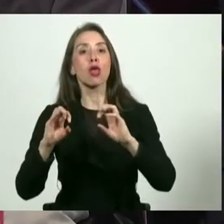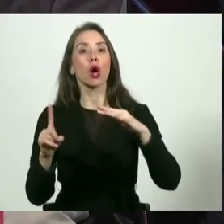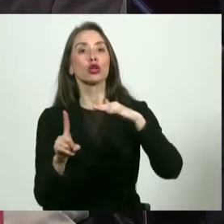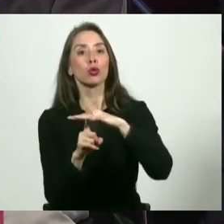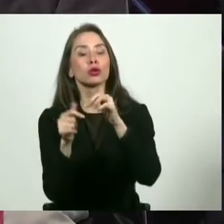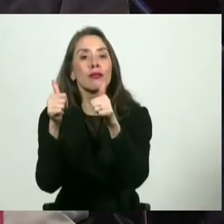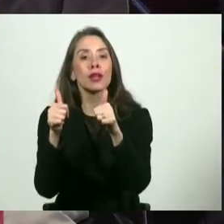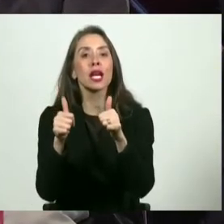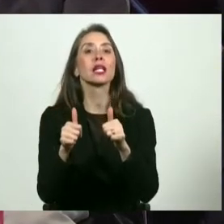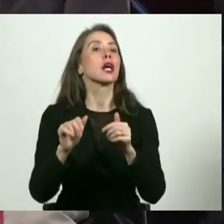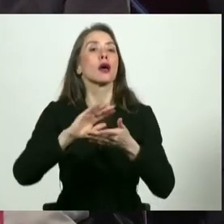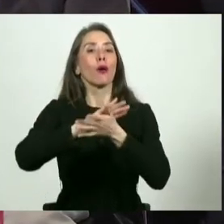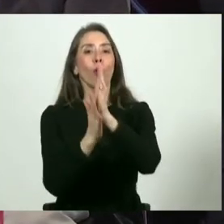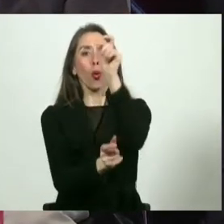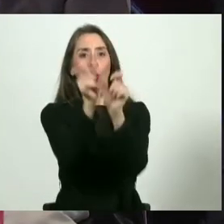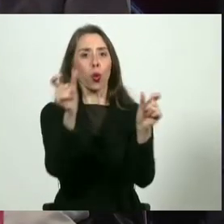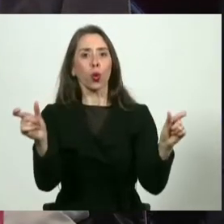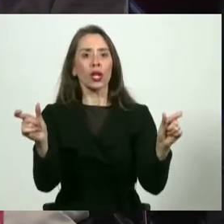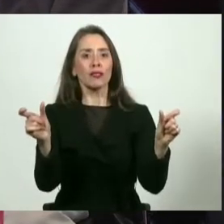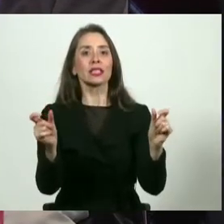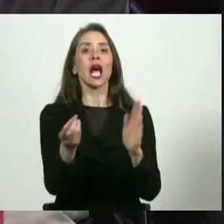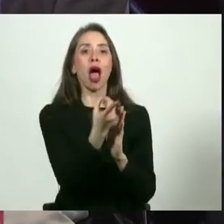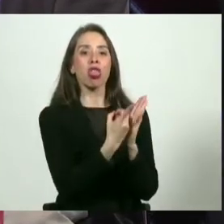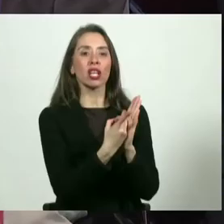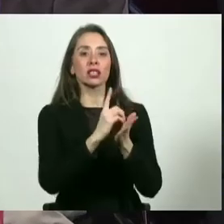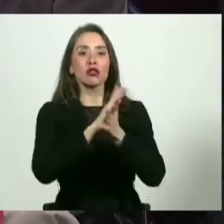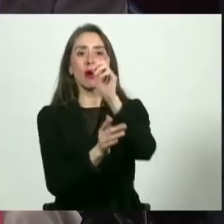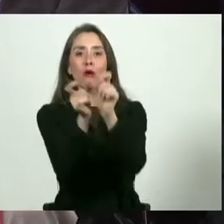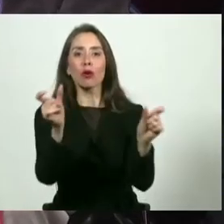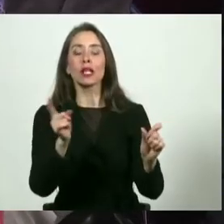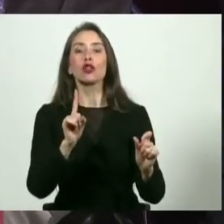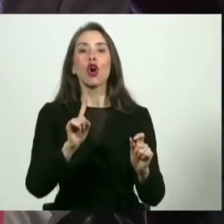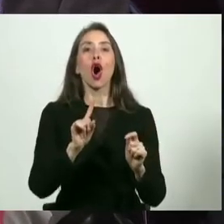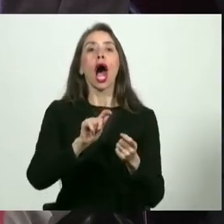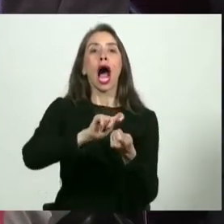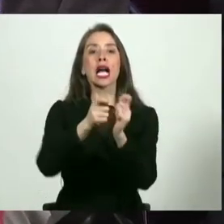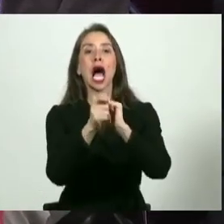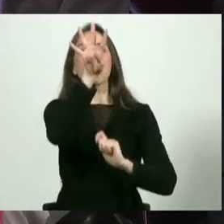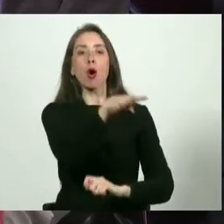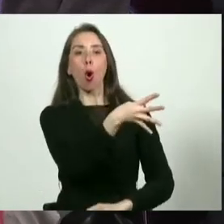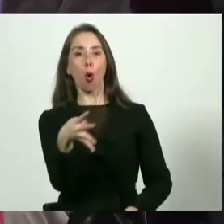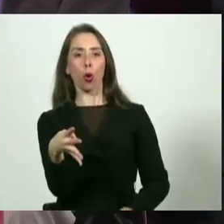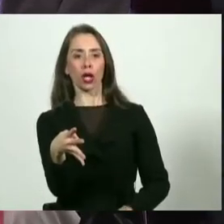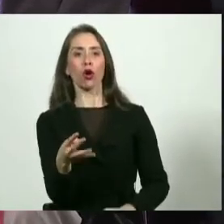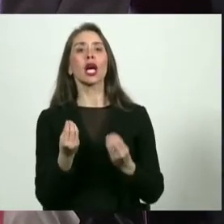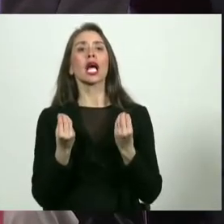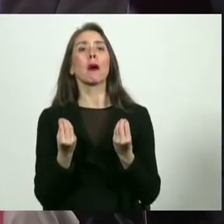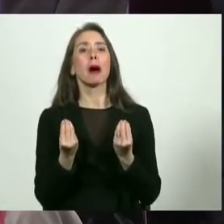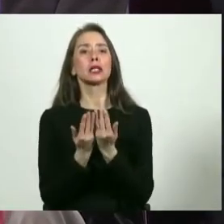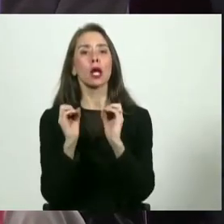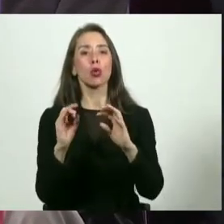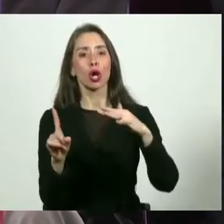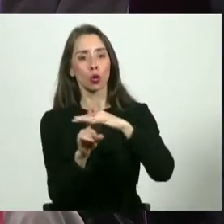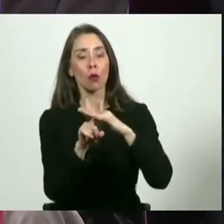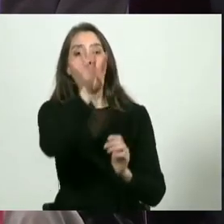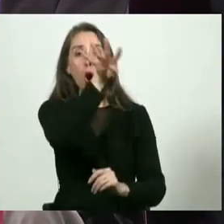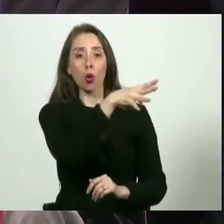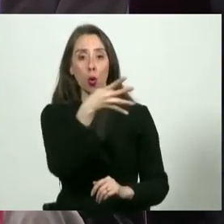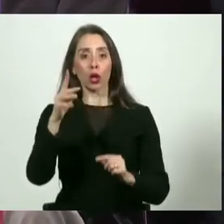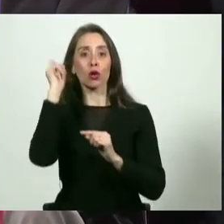de universalidad? ¿Por qué no hablamos de diseño universal en vez de una adecuación curricular? ¿Qué pasa en la educación inclusiva? Yo tengo un